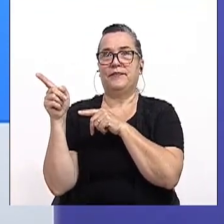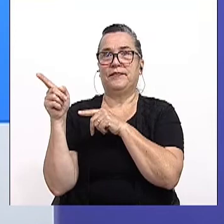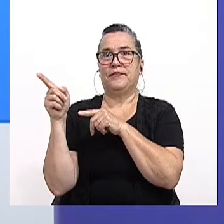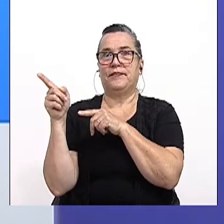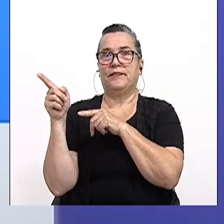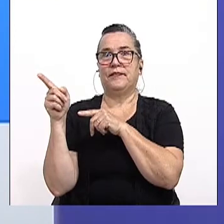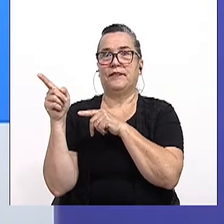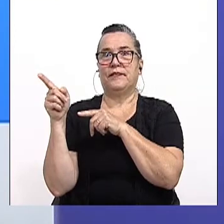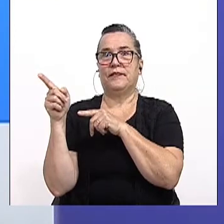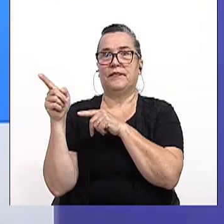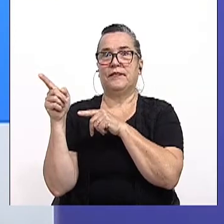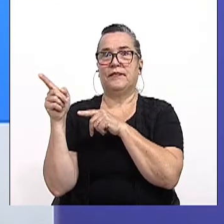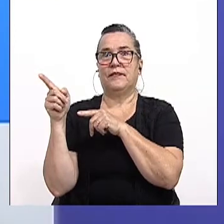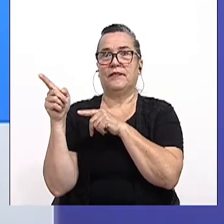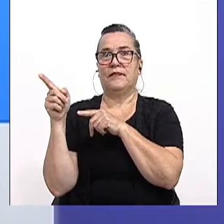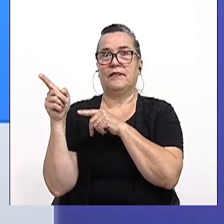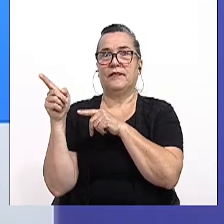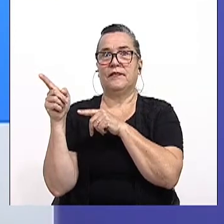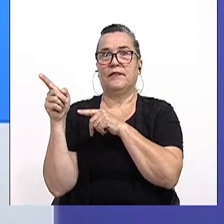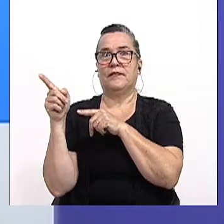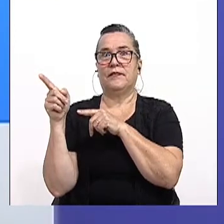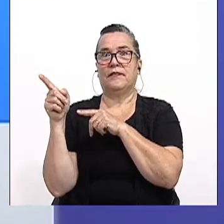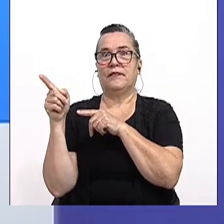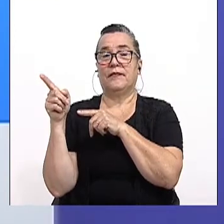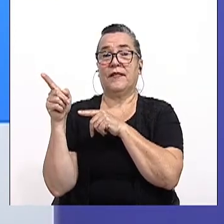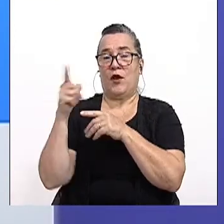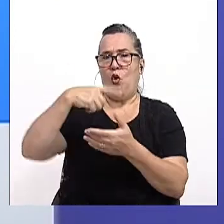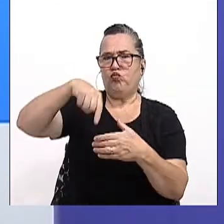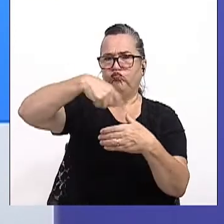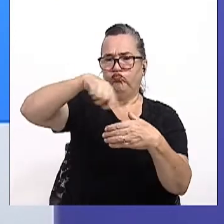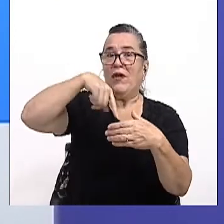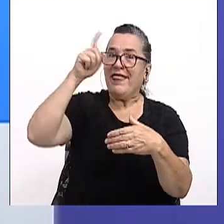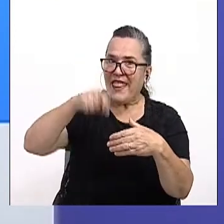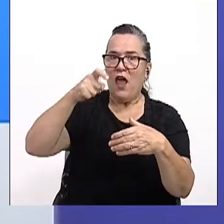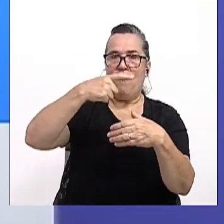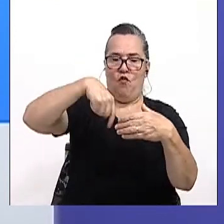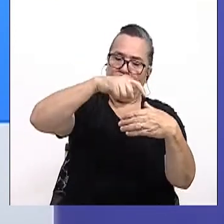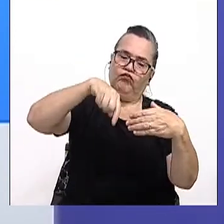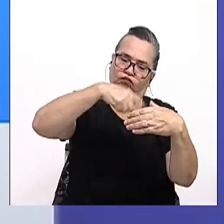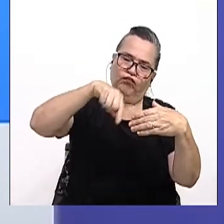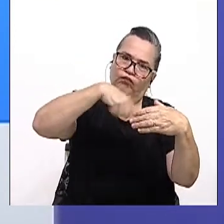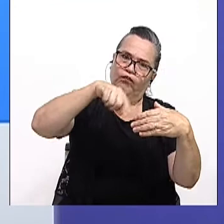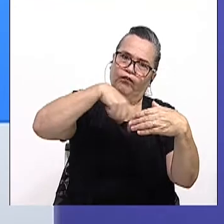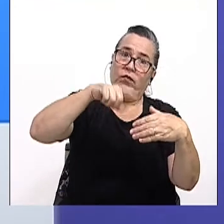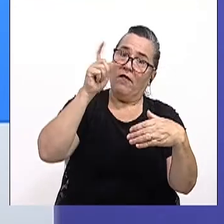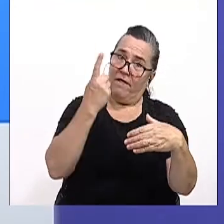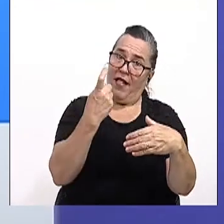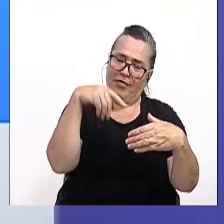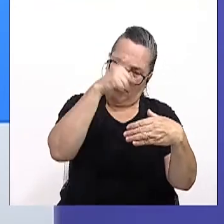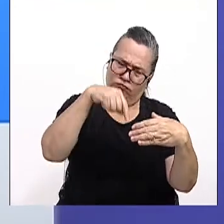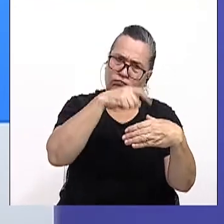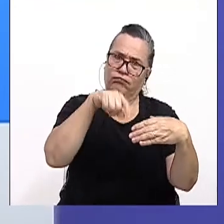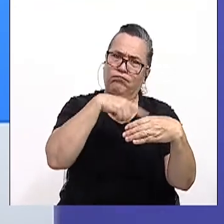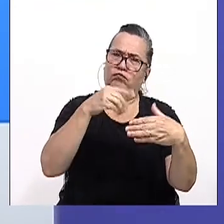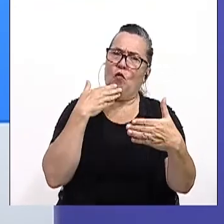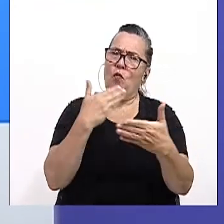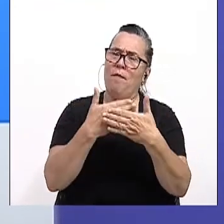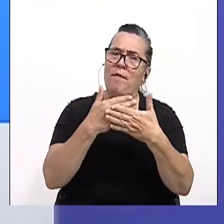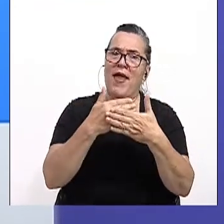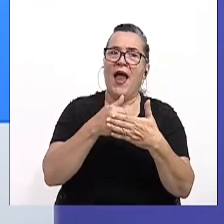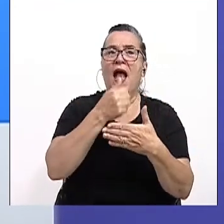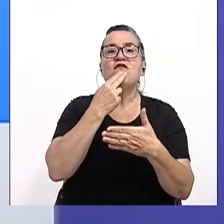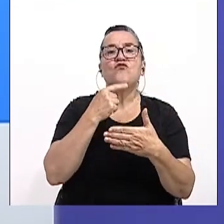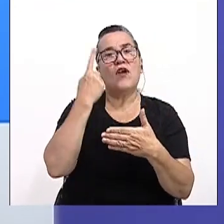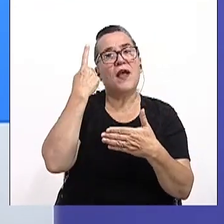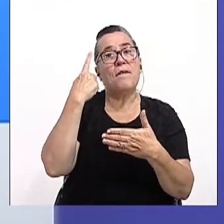poquito de azúcar en este vasito con agua. Debo de agitar muy bien el azúcar con el